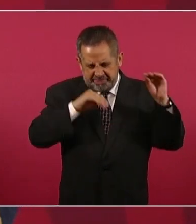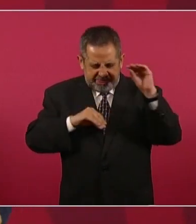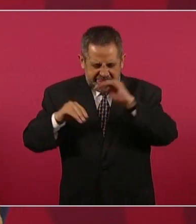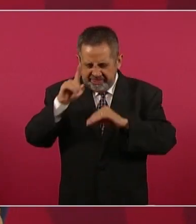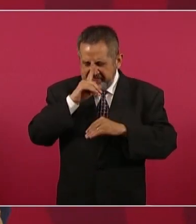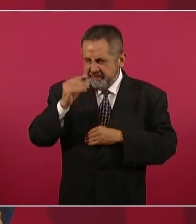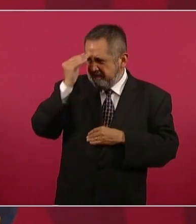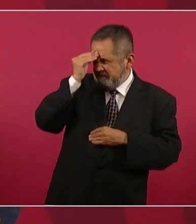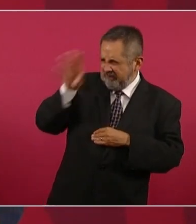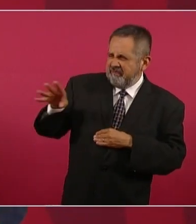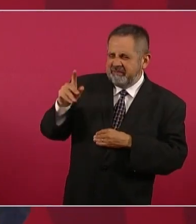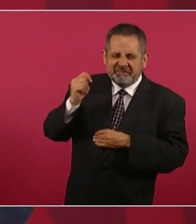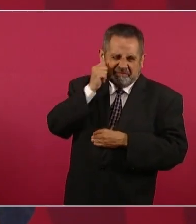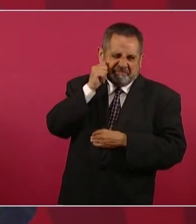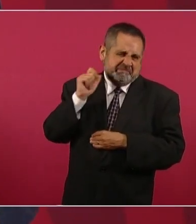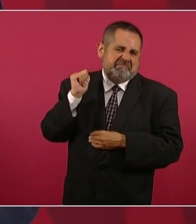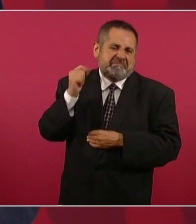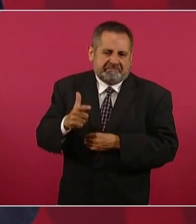mancha, tizna.